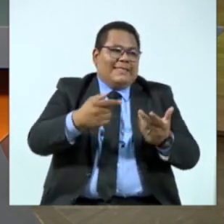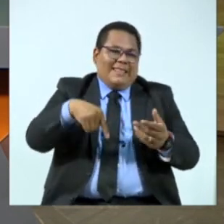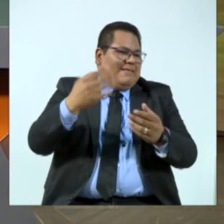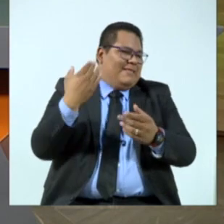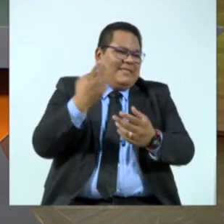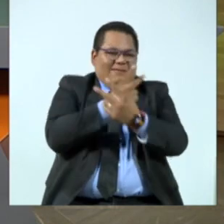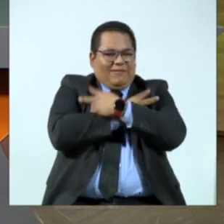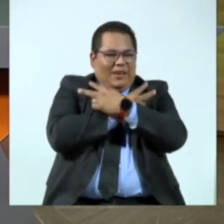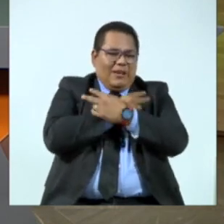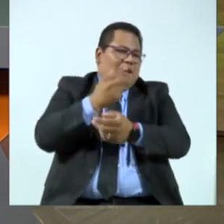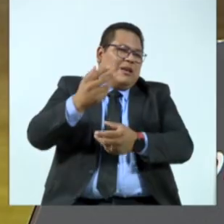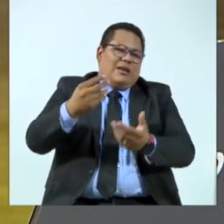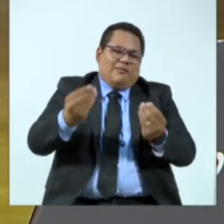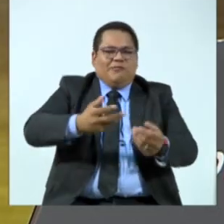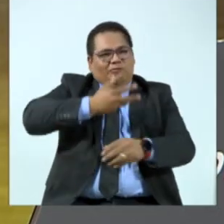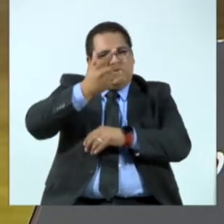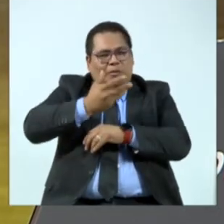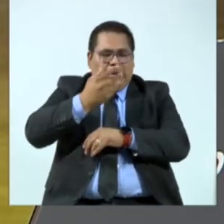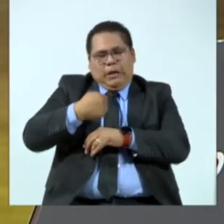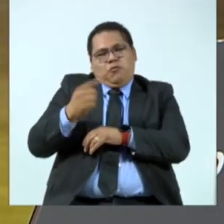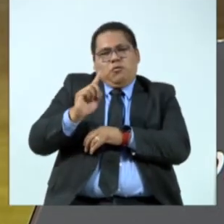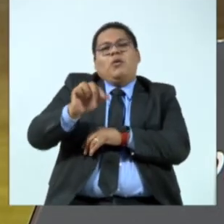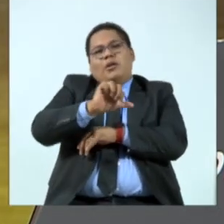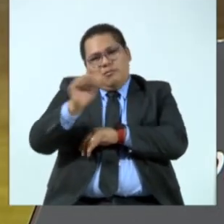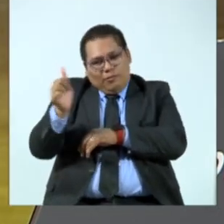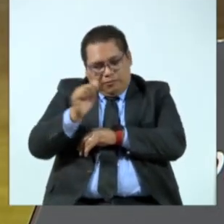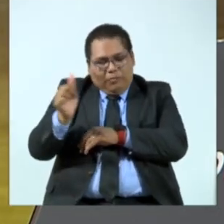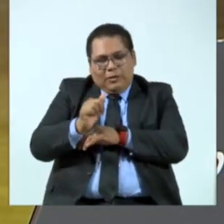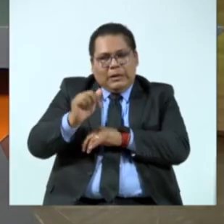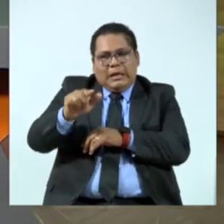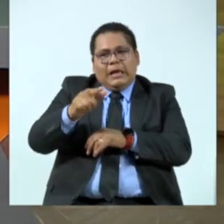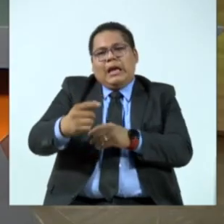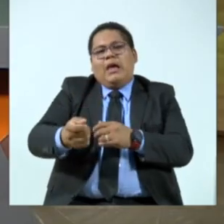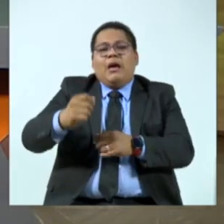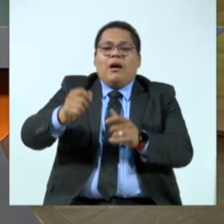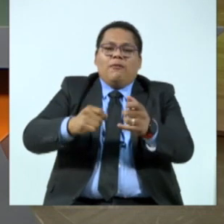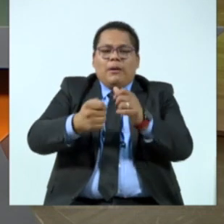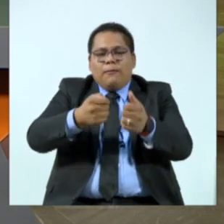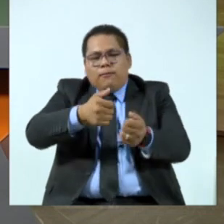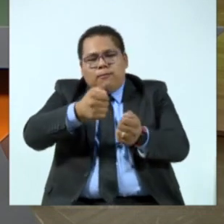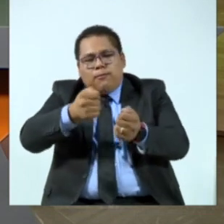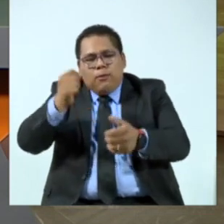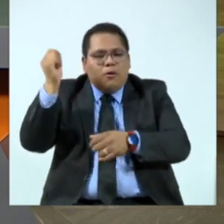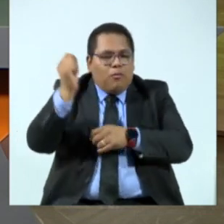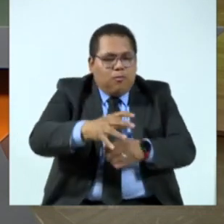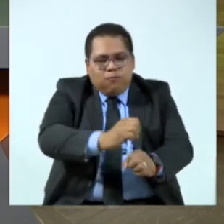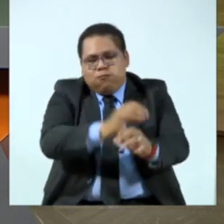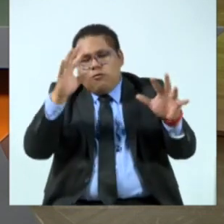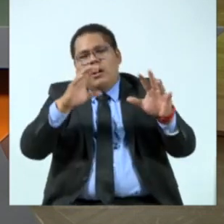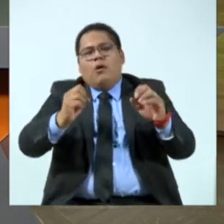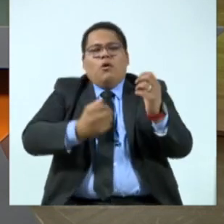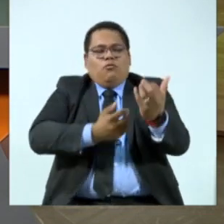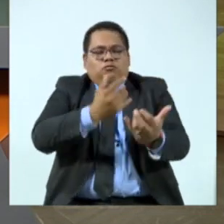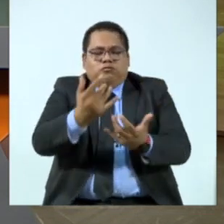muchos acostumbramos pues digo yo no pero es un decir a quemar pólvora hacer fogatas etcétera etcétera